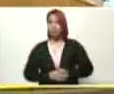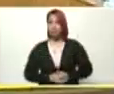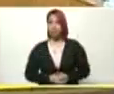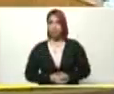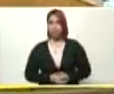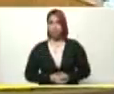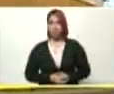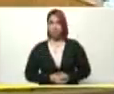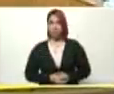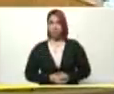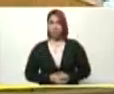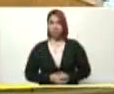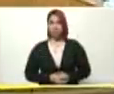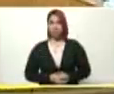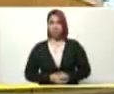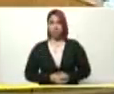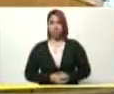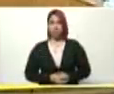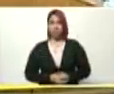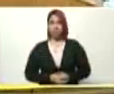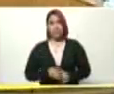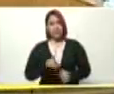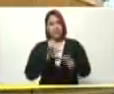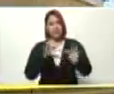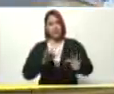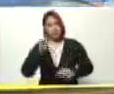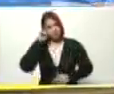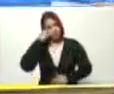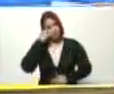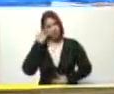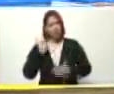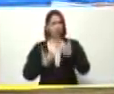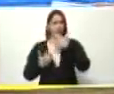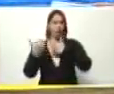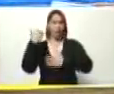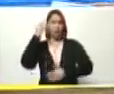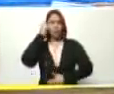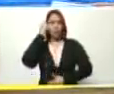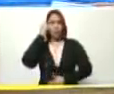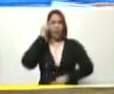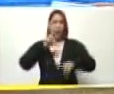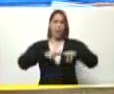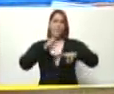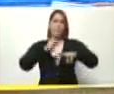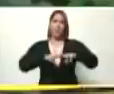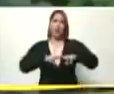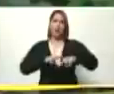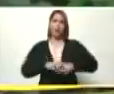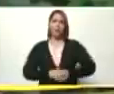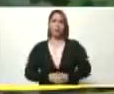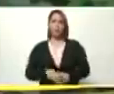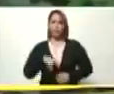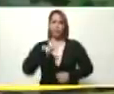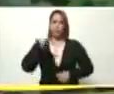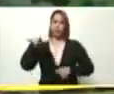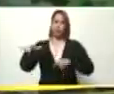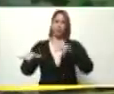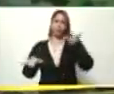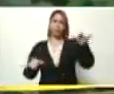Ahí está Ornella, recuerda mucho aquellos días de La Habana y de los viajes de retorno,